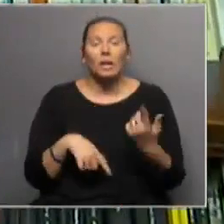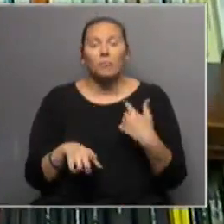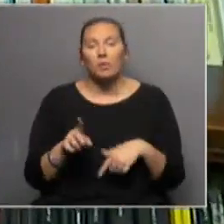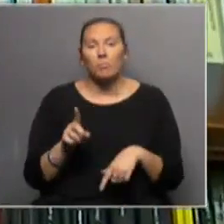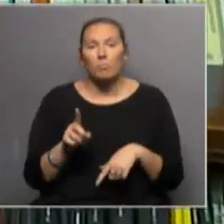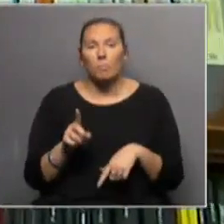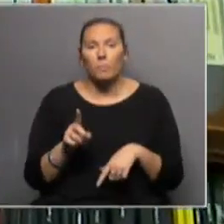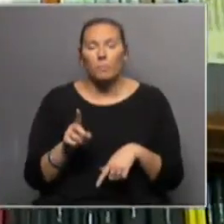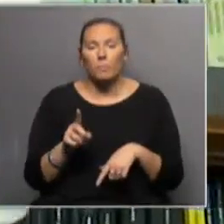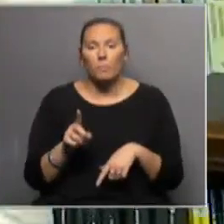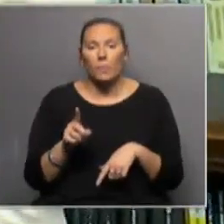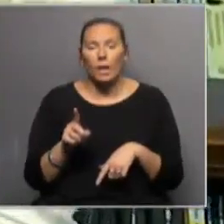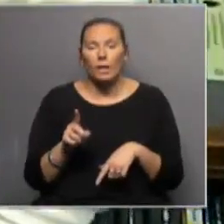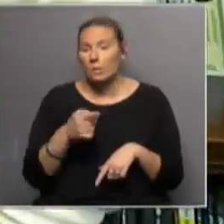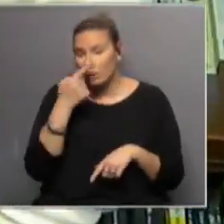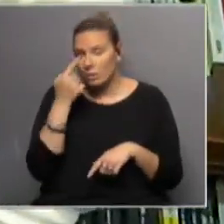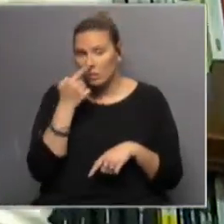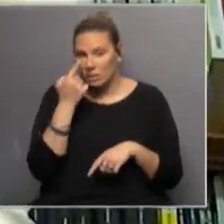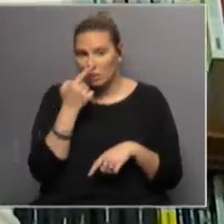sí, bueno, justamente es interesante porque